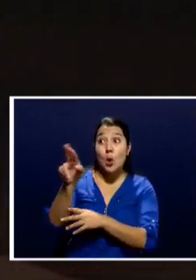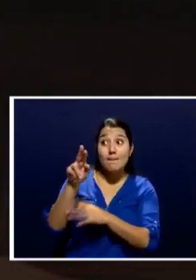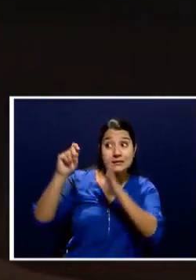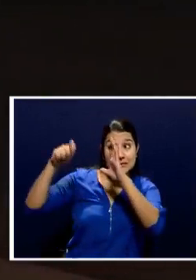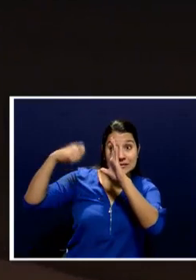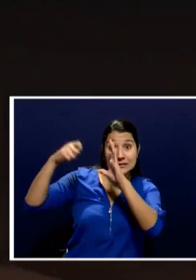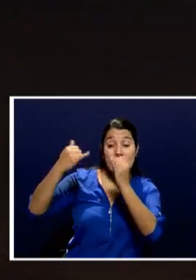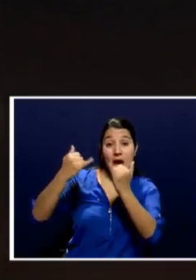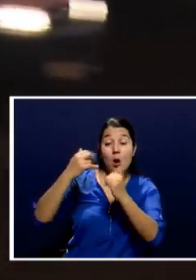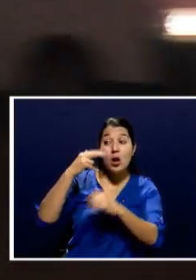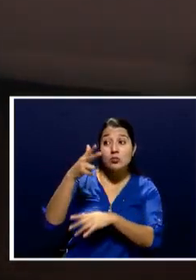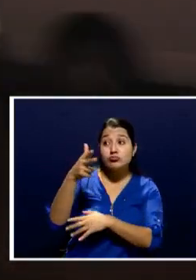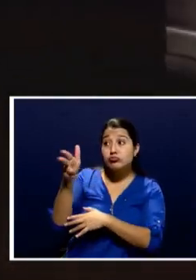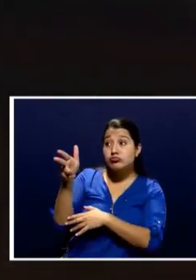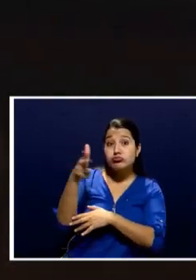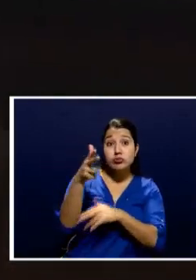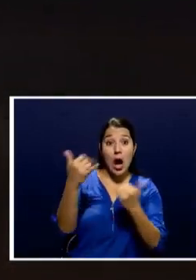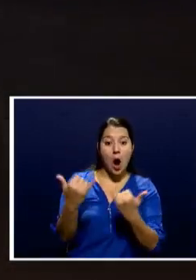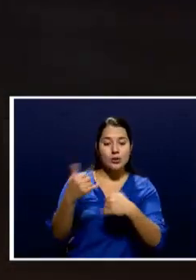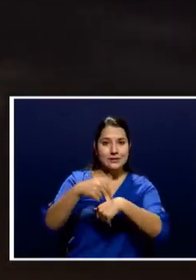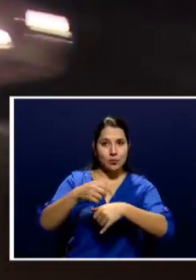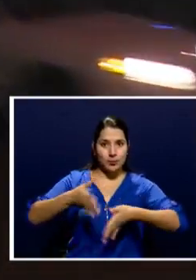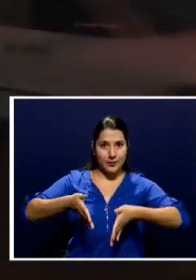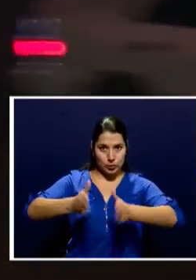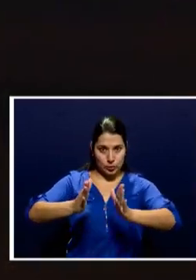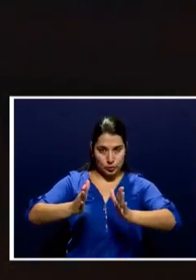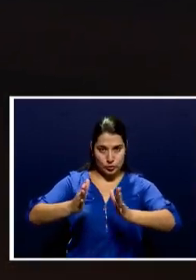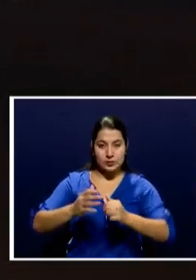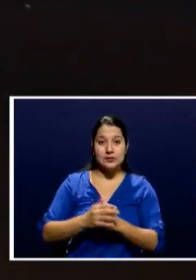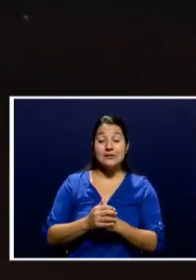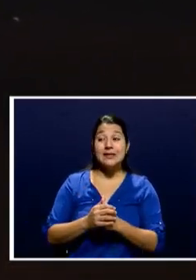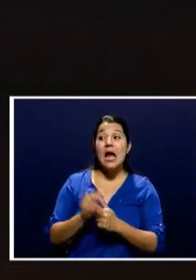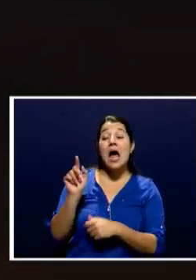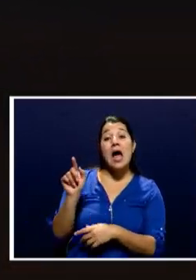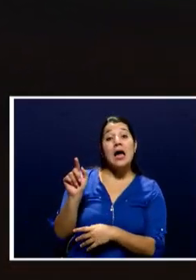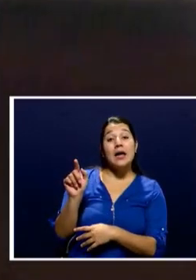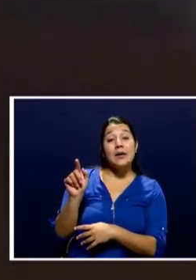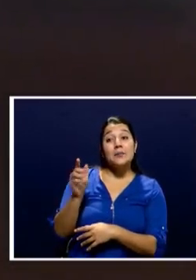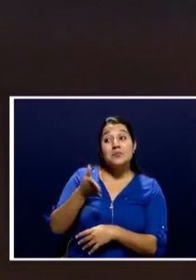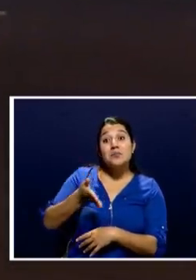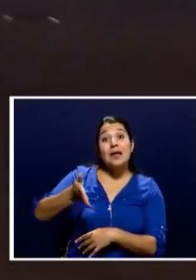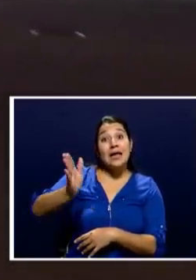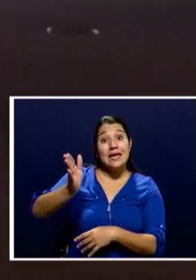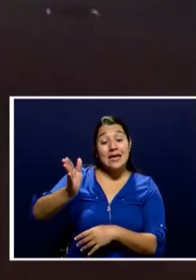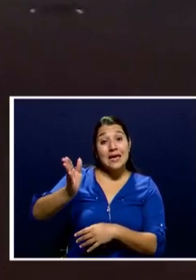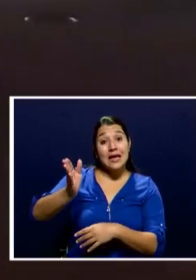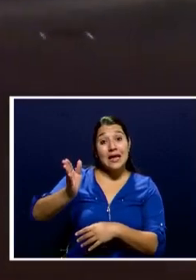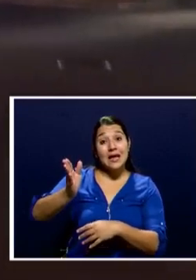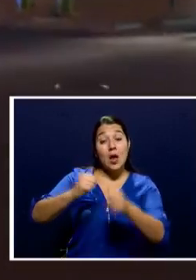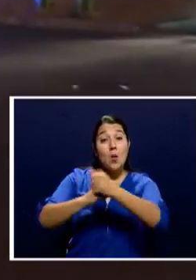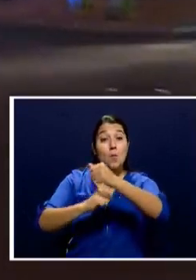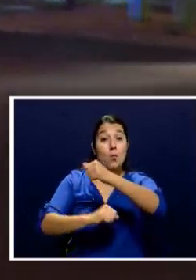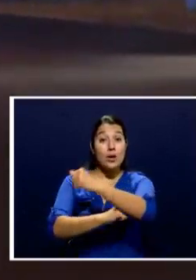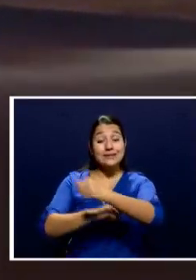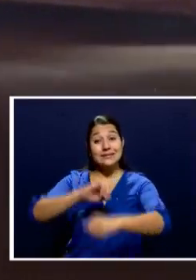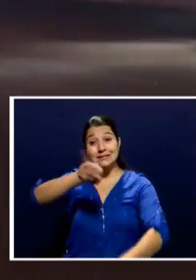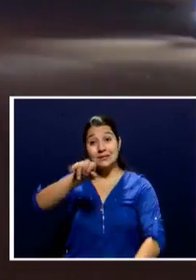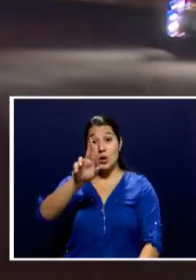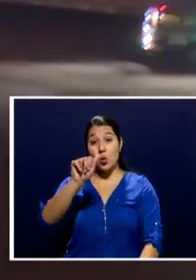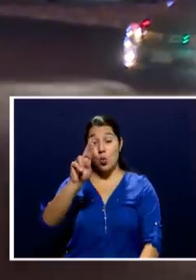realice tomas en vivo en este momento hacia el sector de lo que sería ir hacia el Juan Pablo II, lo que ustedes pueden ver en